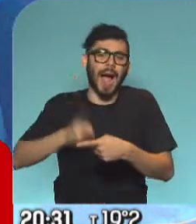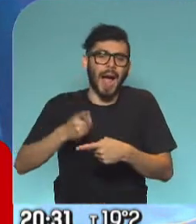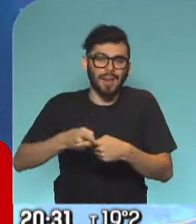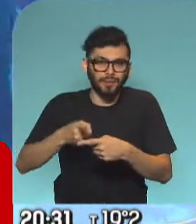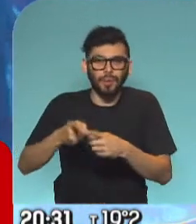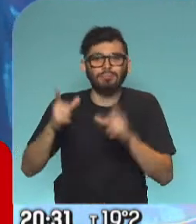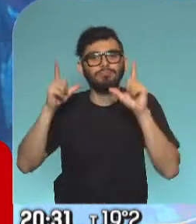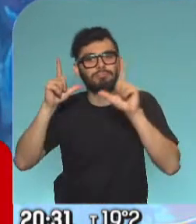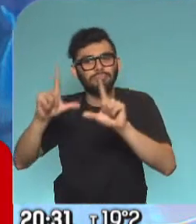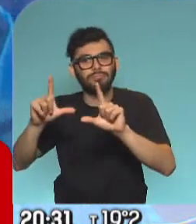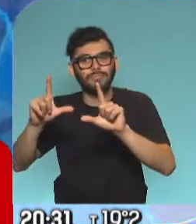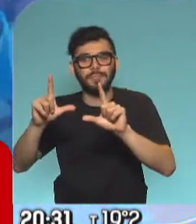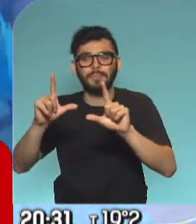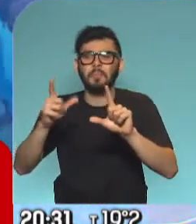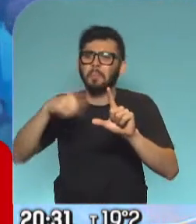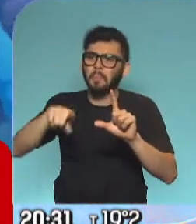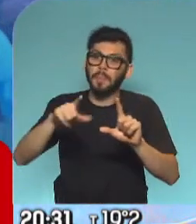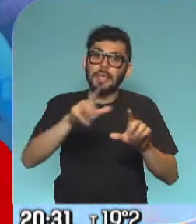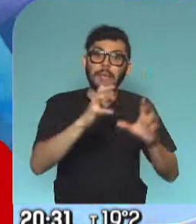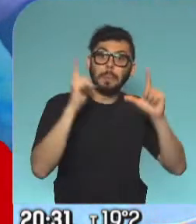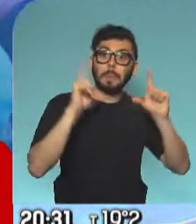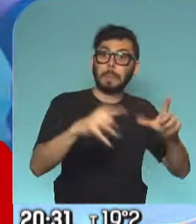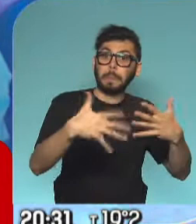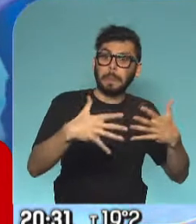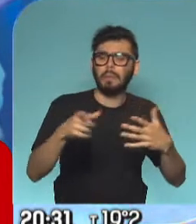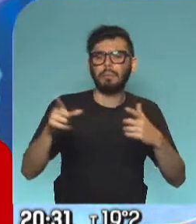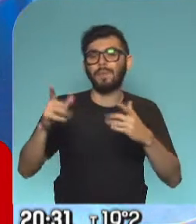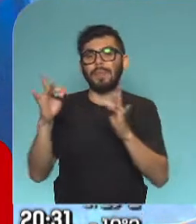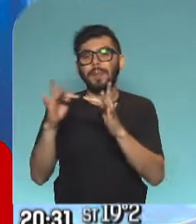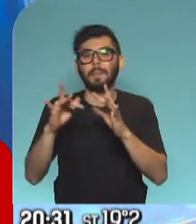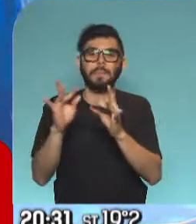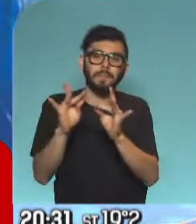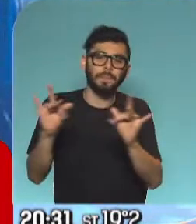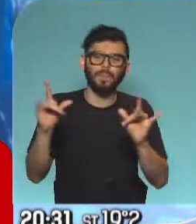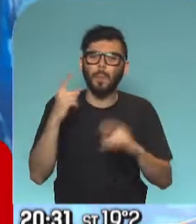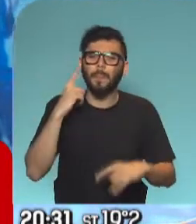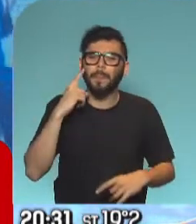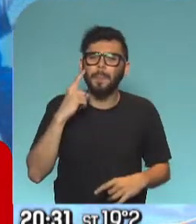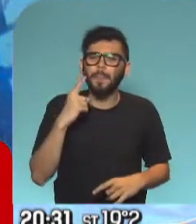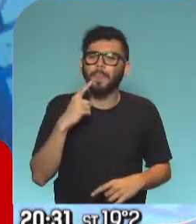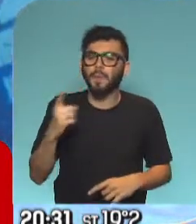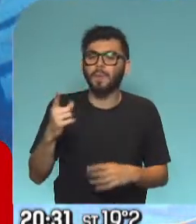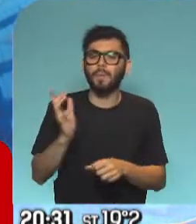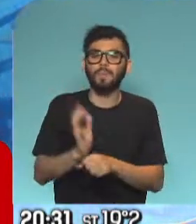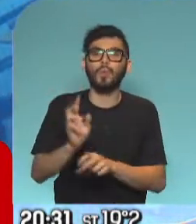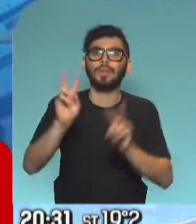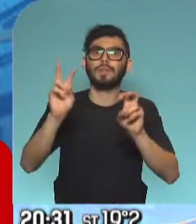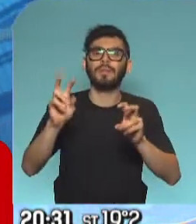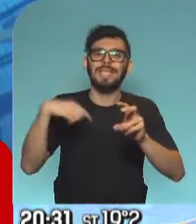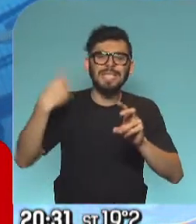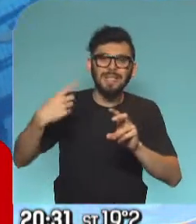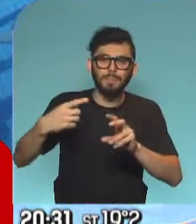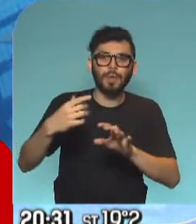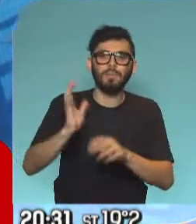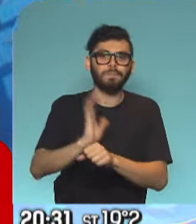preocupa la imagen preocupa que esa calle que la calle el término históricamente